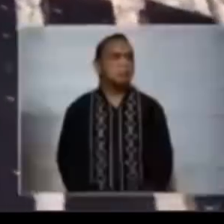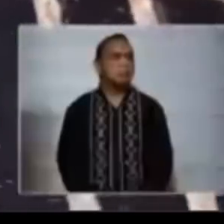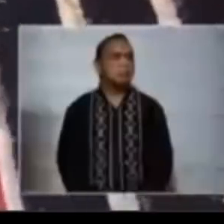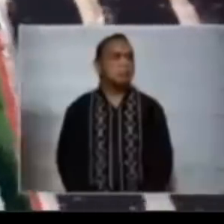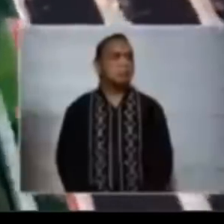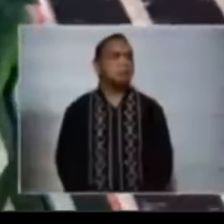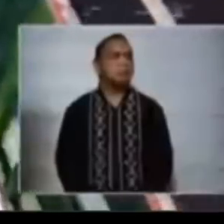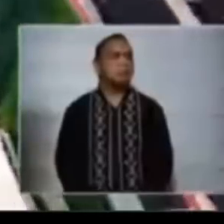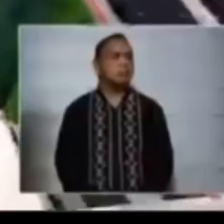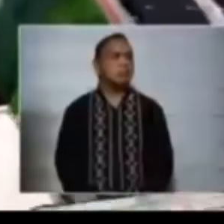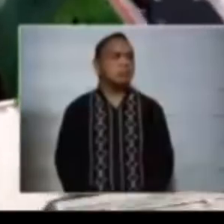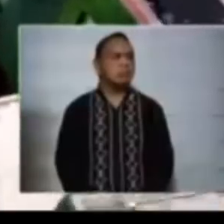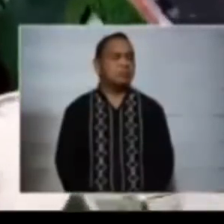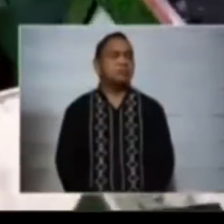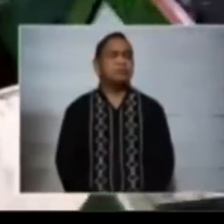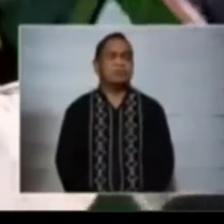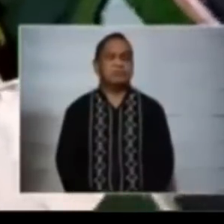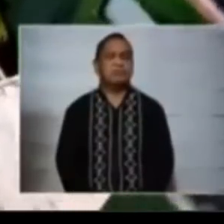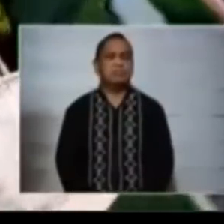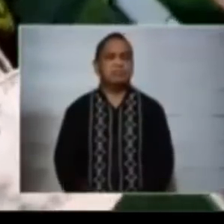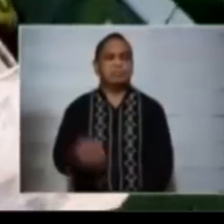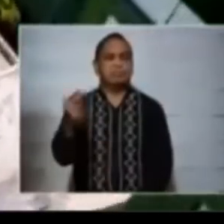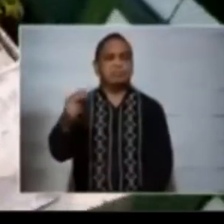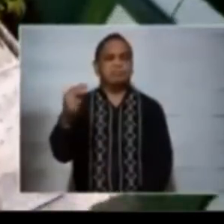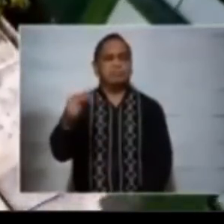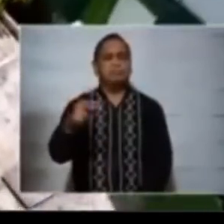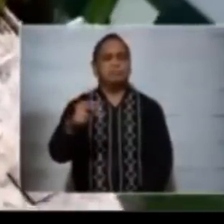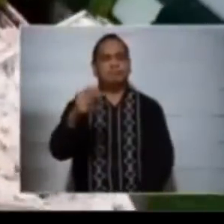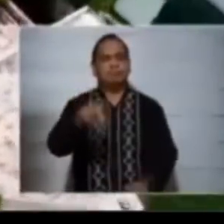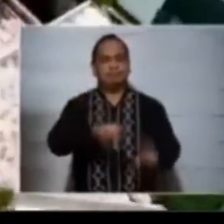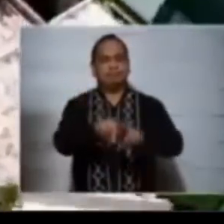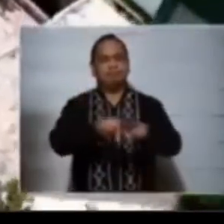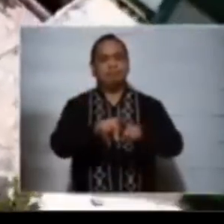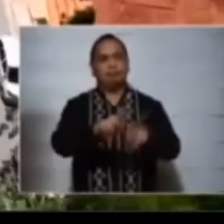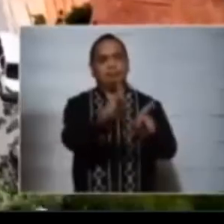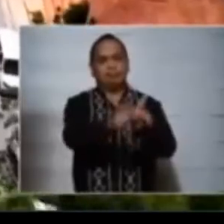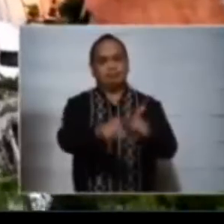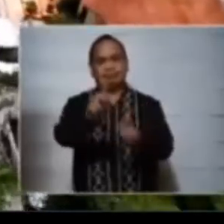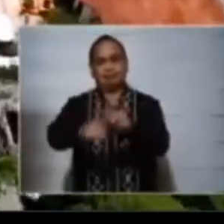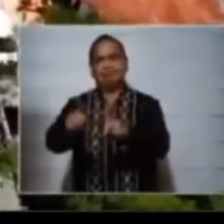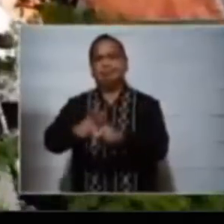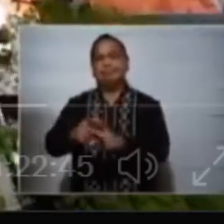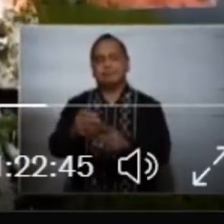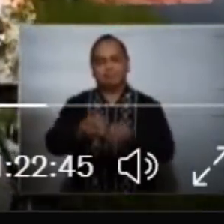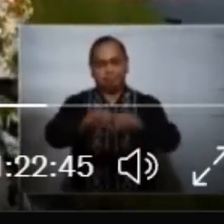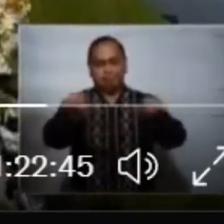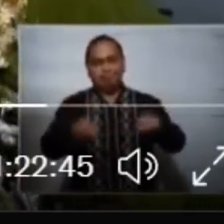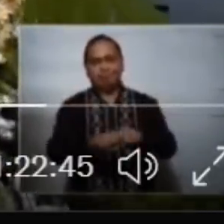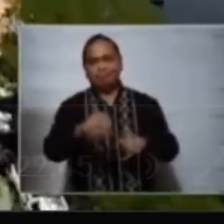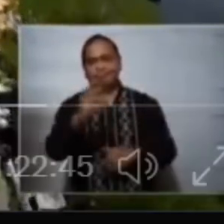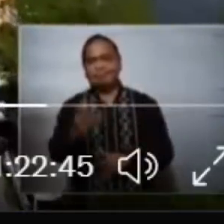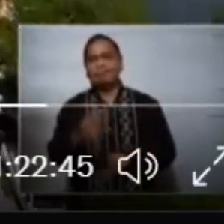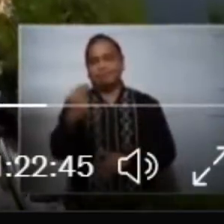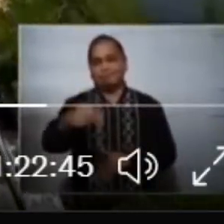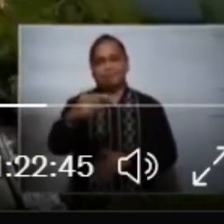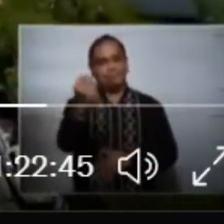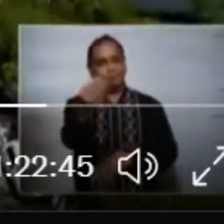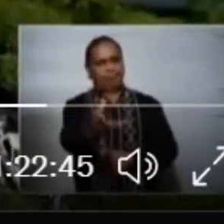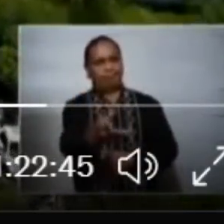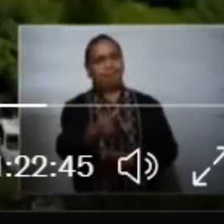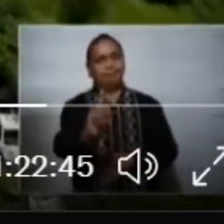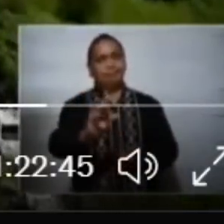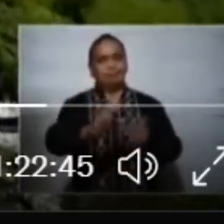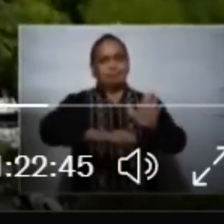Hermano, otro está a nombre del hermano. Cada pedacito, ¿no? La sala está a nombre de uno. Donde está el cuarto